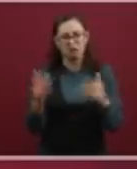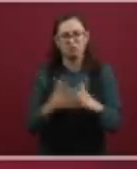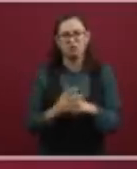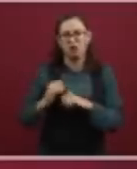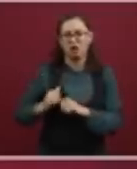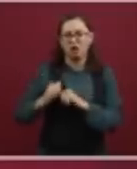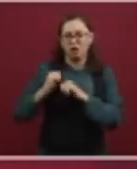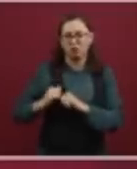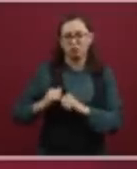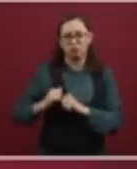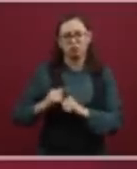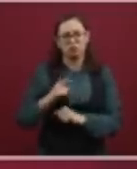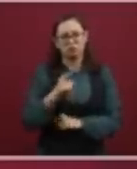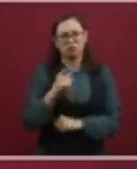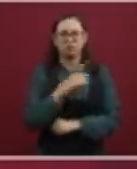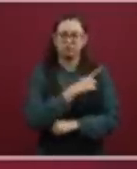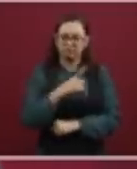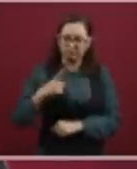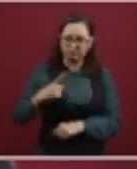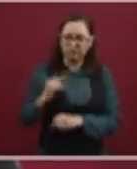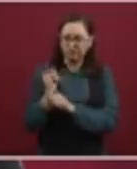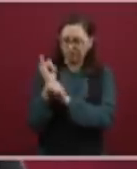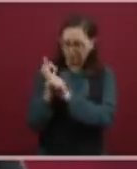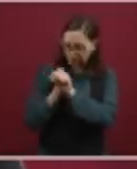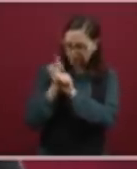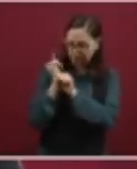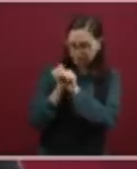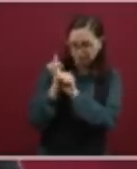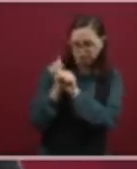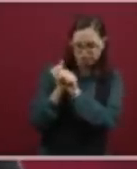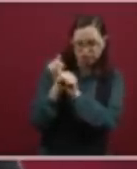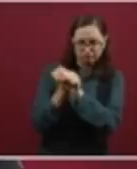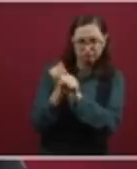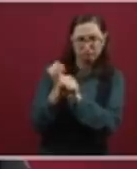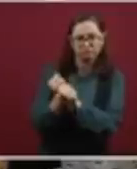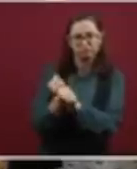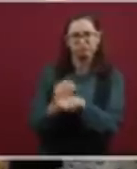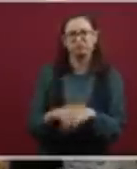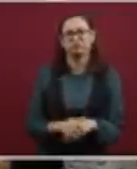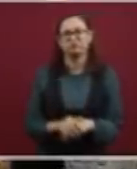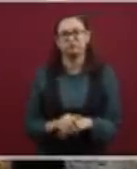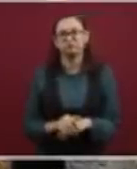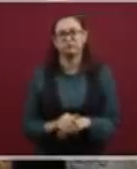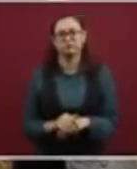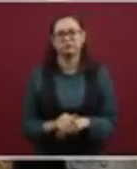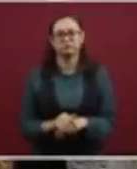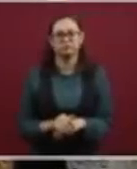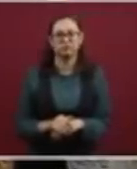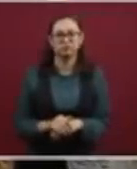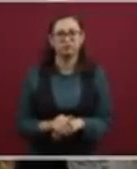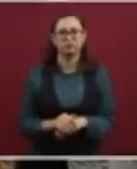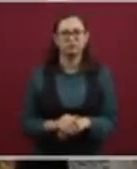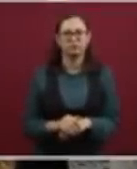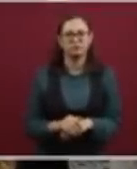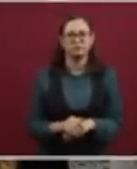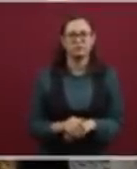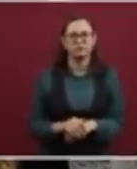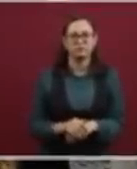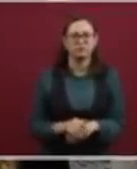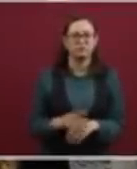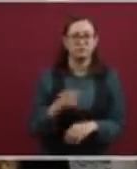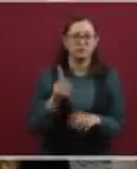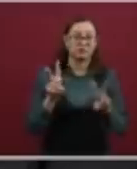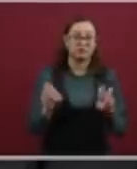autoridad competente está haciendo la investigación. En el caso de esta